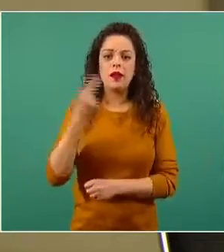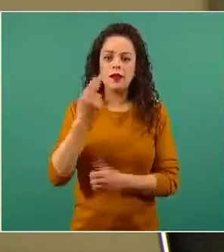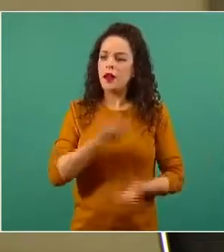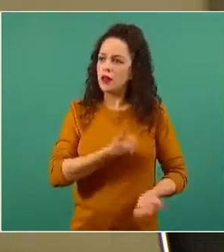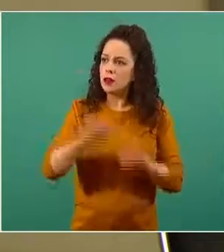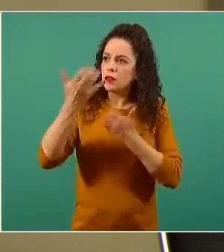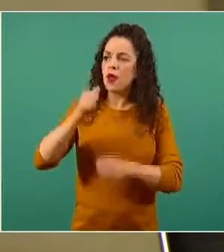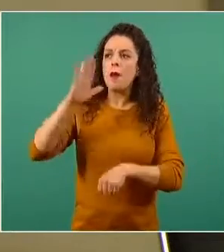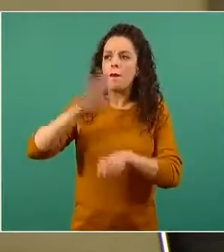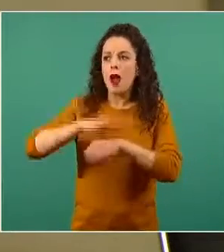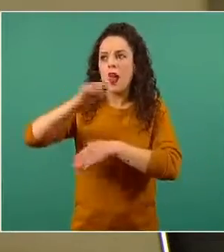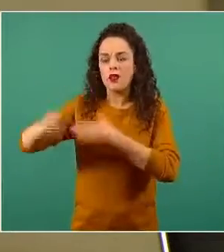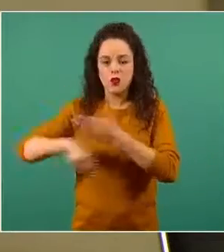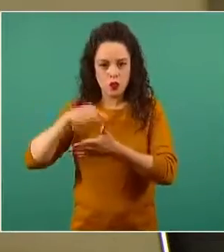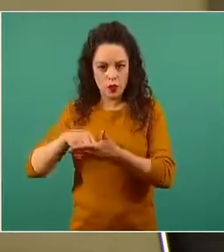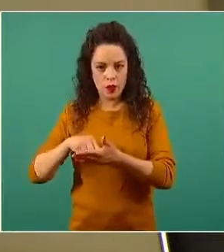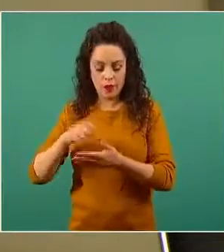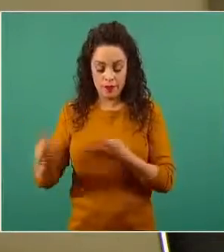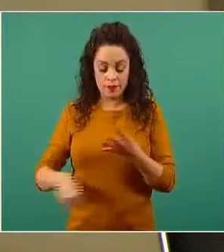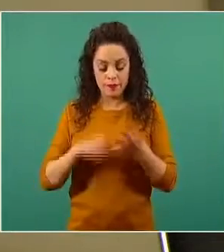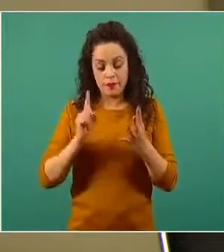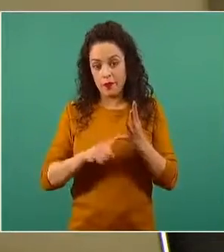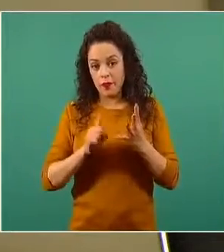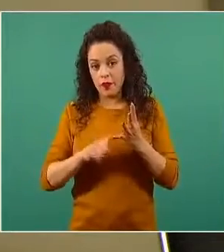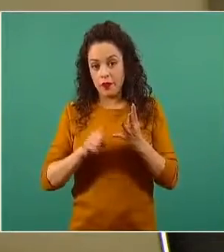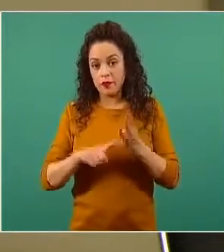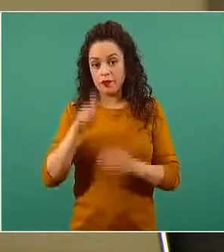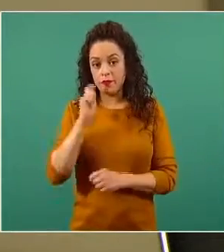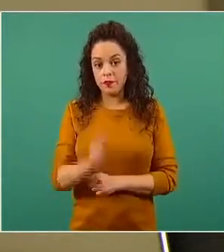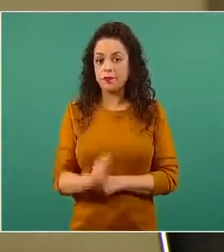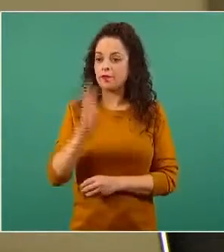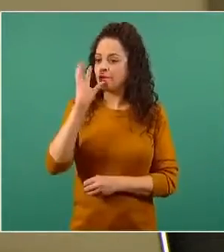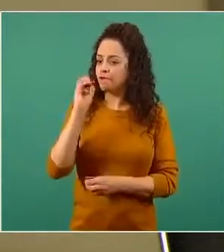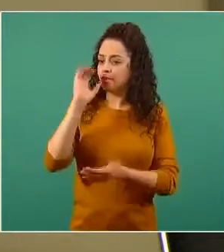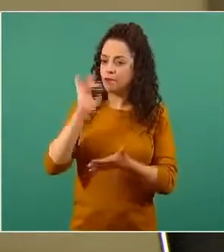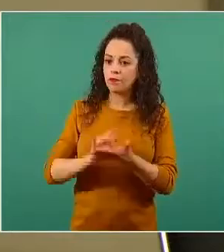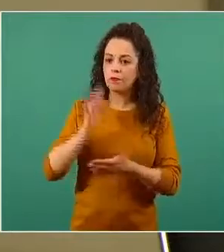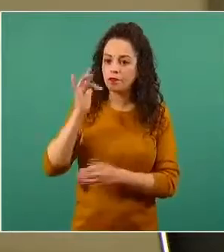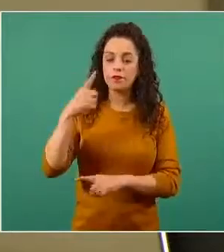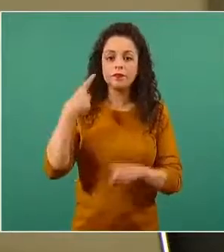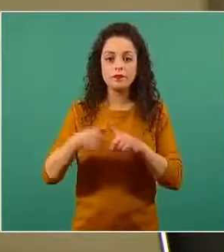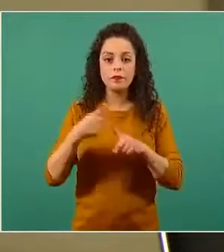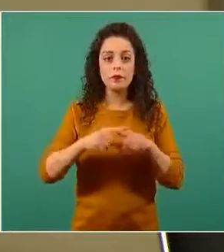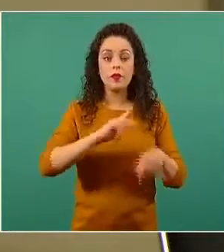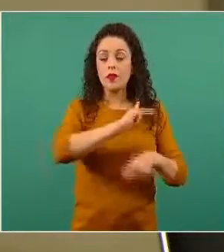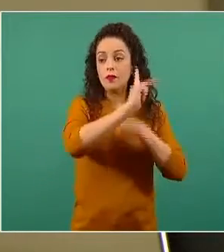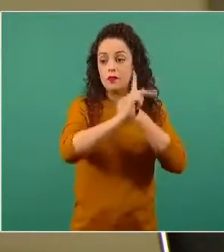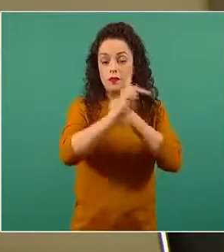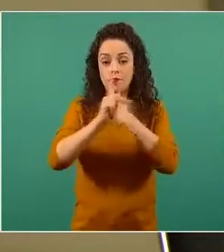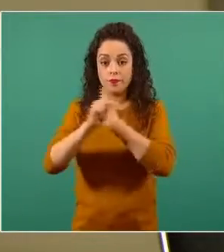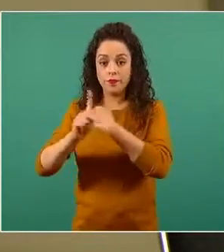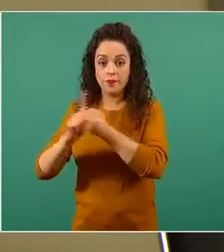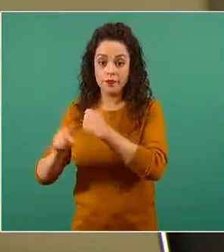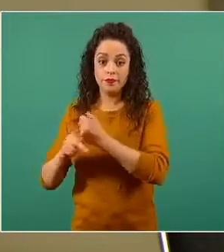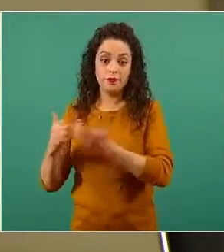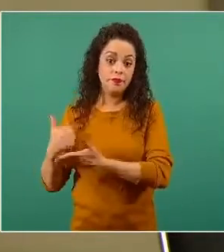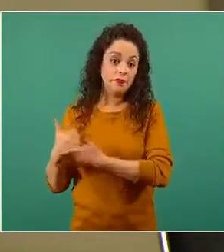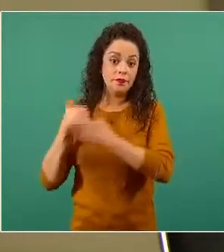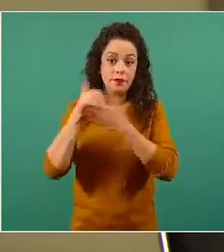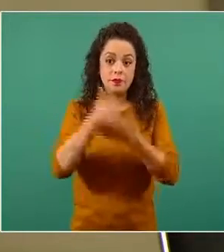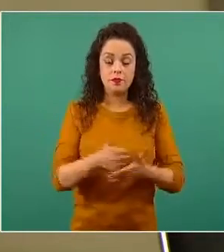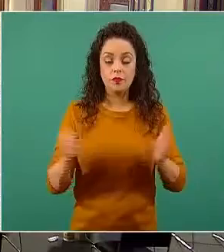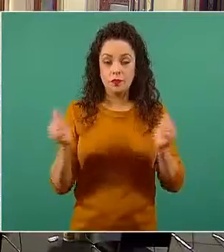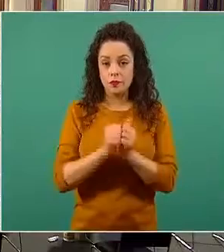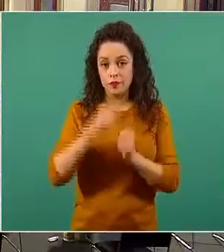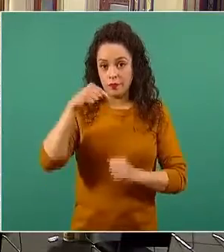lugares. El cuarto punto es un agradecimiento a los países que han contribuido con